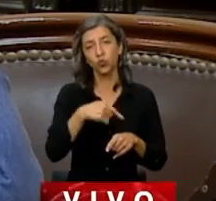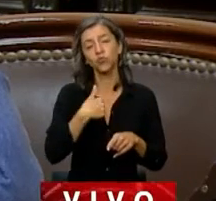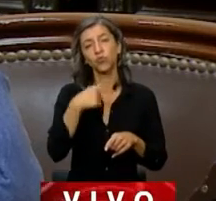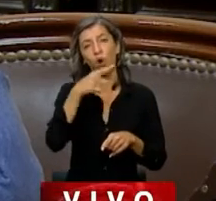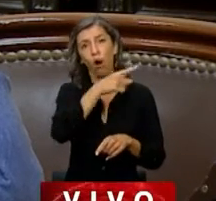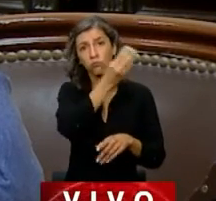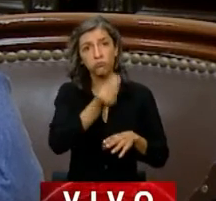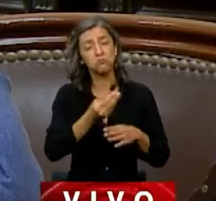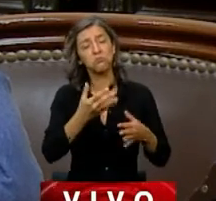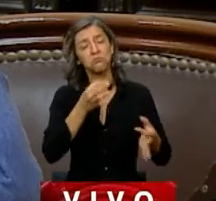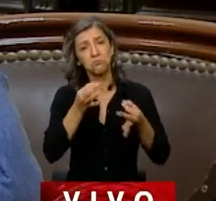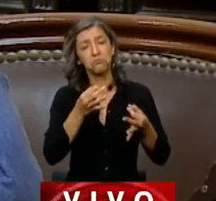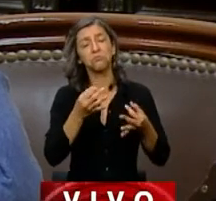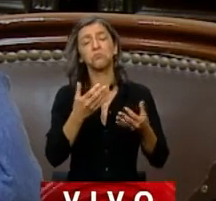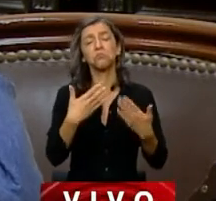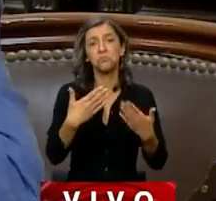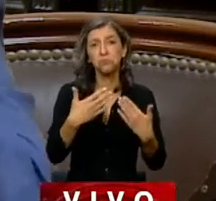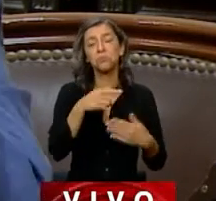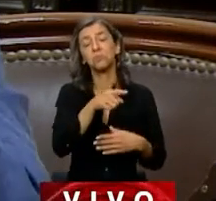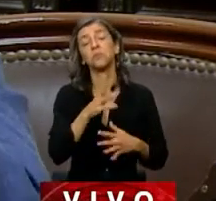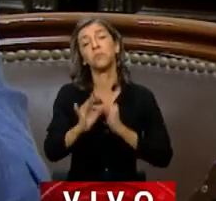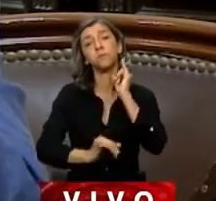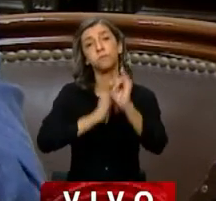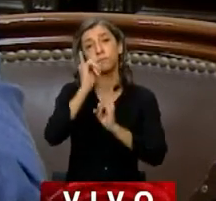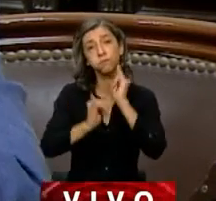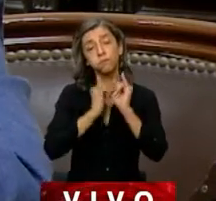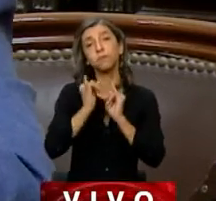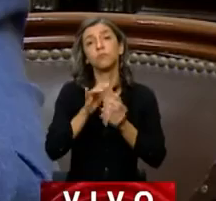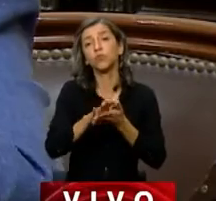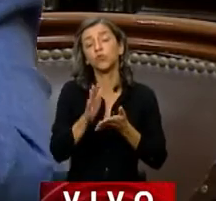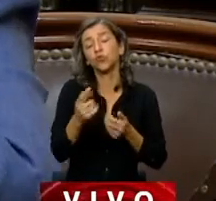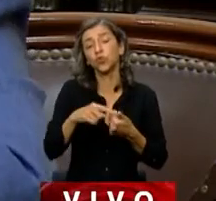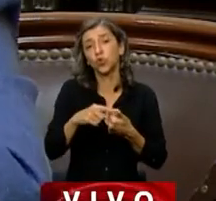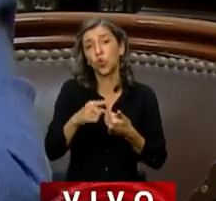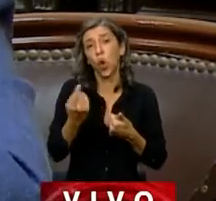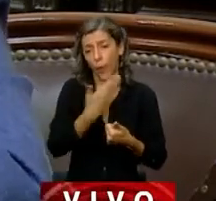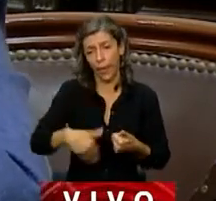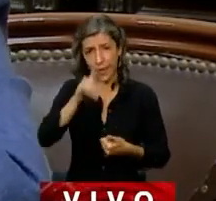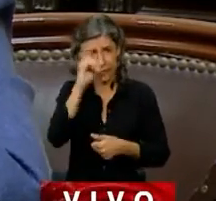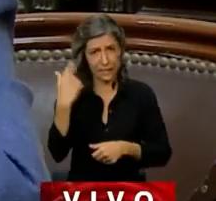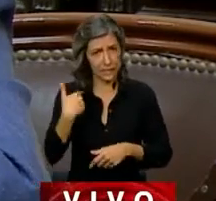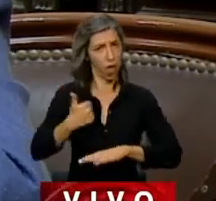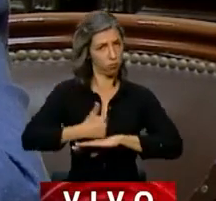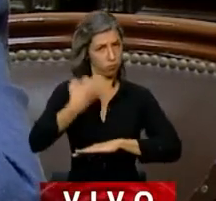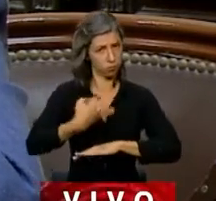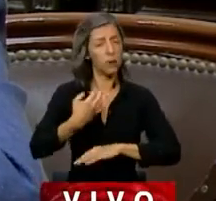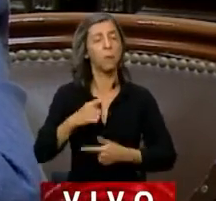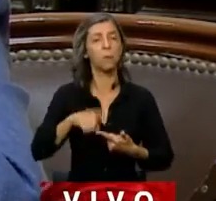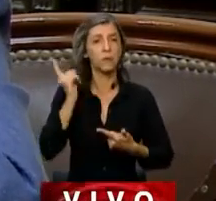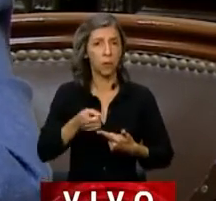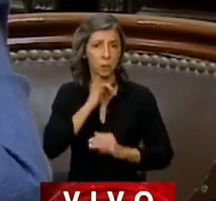desplegó una serie de perspectivas, no solo sobre el estado presente, sino sobre el futuro de